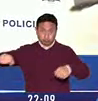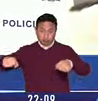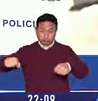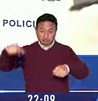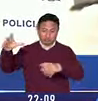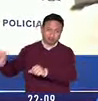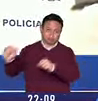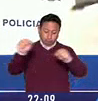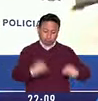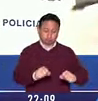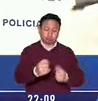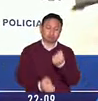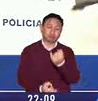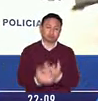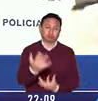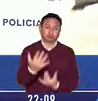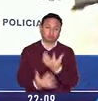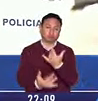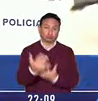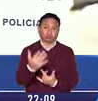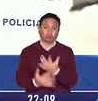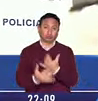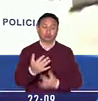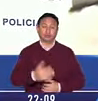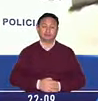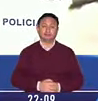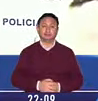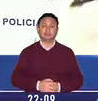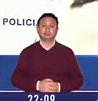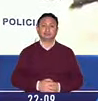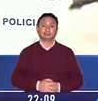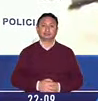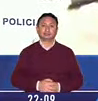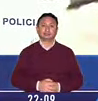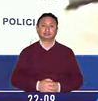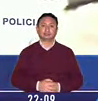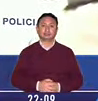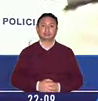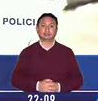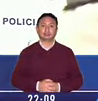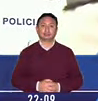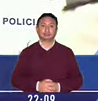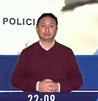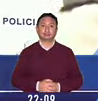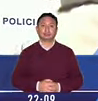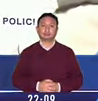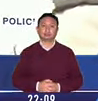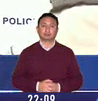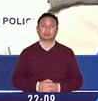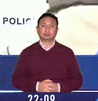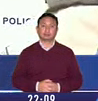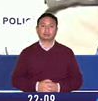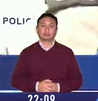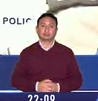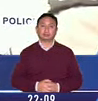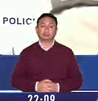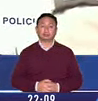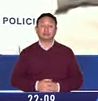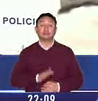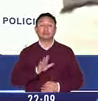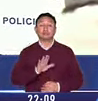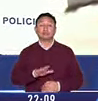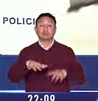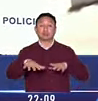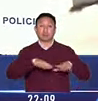la utilizaban los presuntos delincuentes para trasladarse. Esta situación, esta actividad que